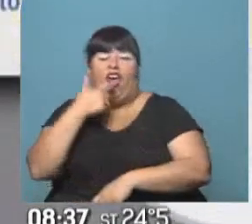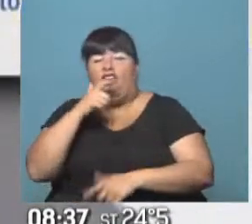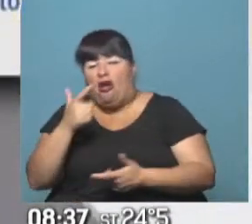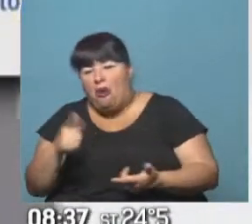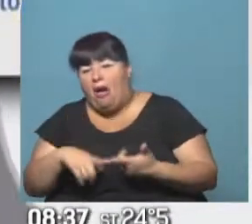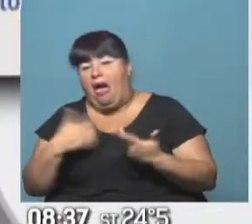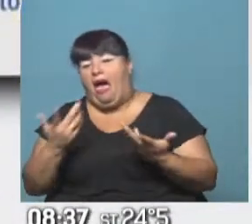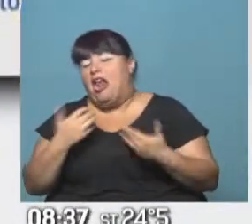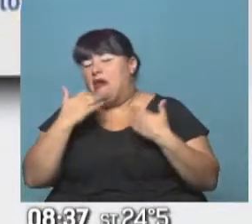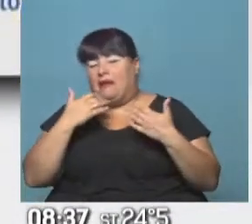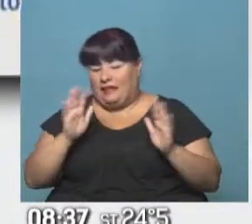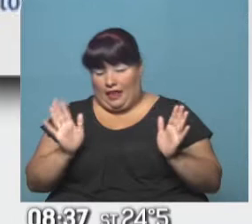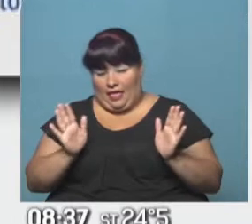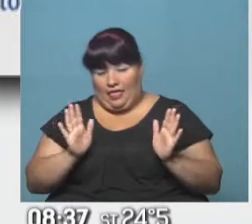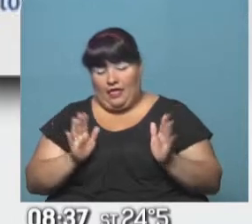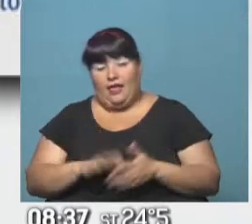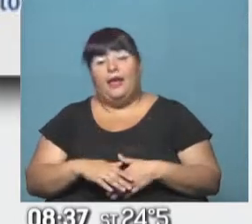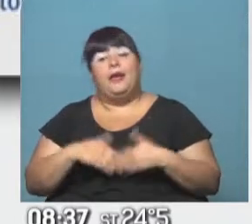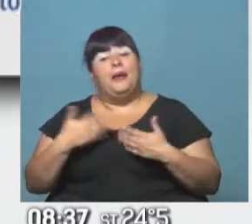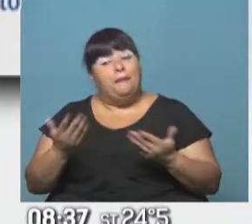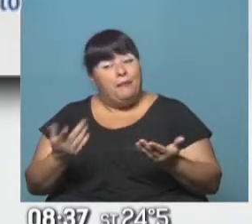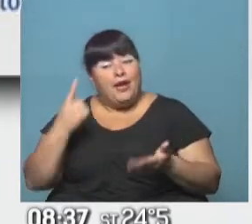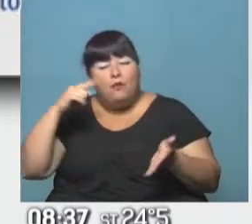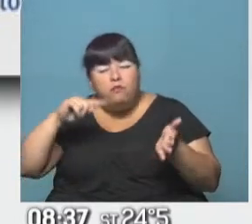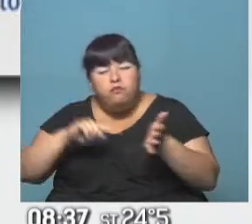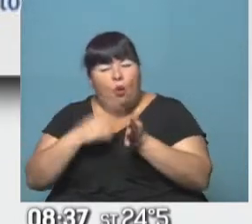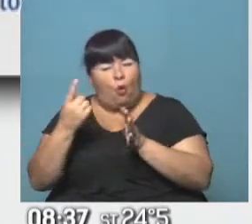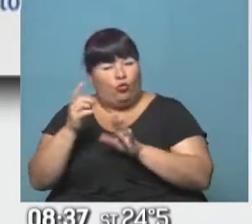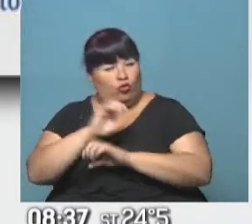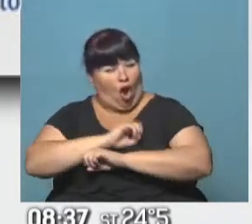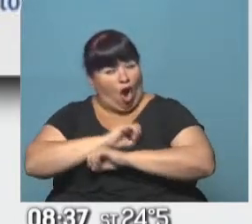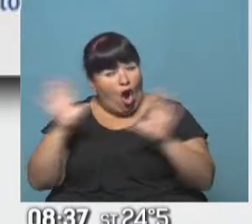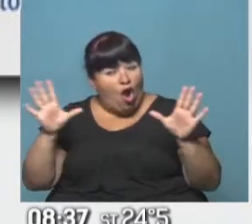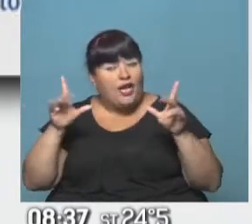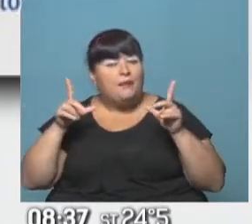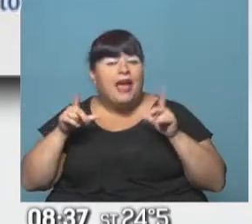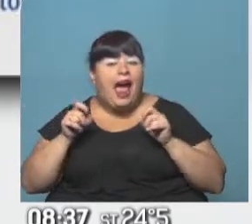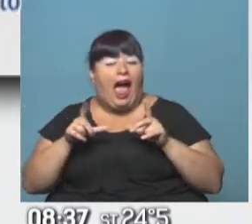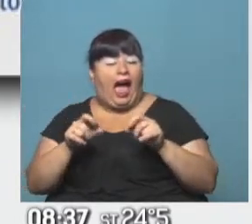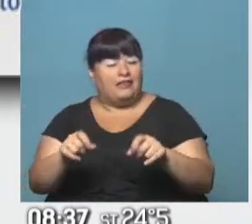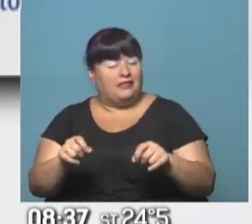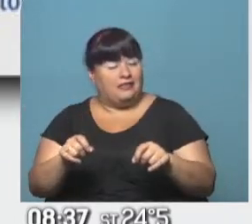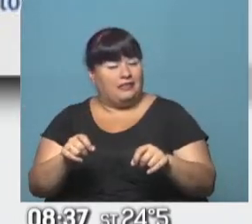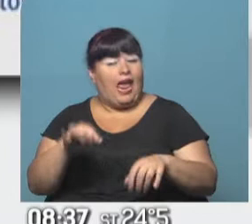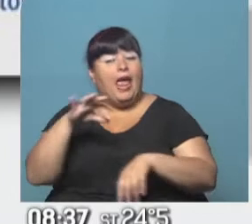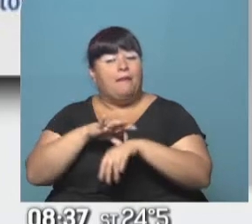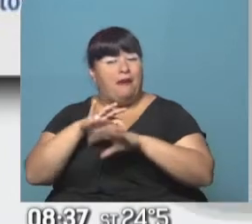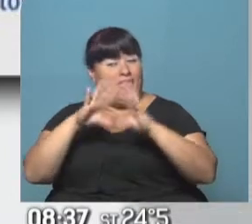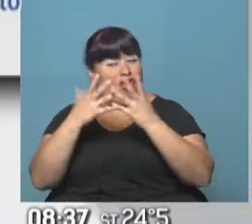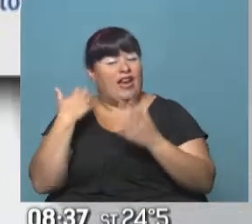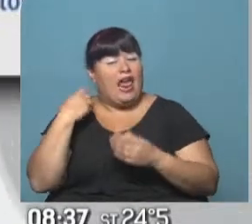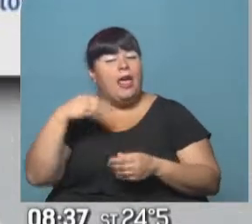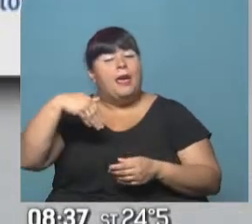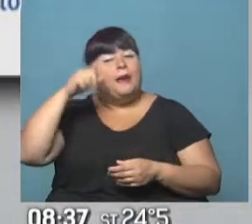colorado, no pasa nada. Pero uno de los grandes cucos de la oncología y de la medicina en general es